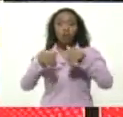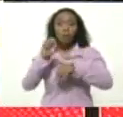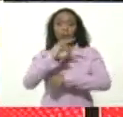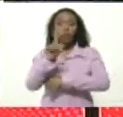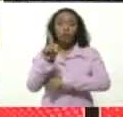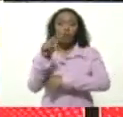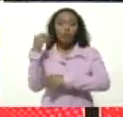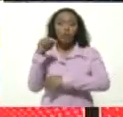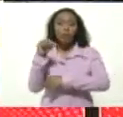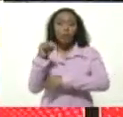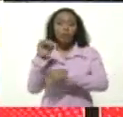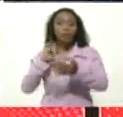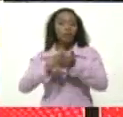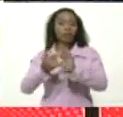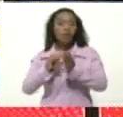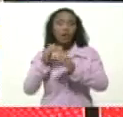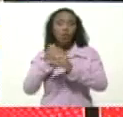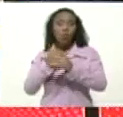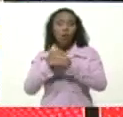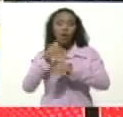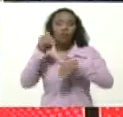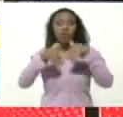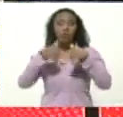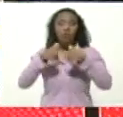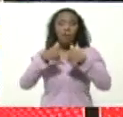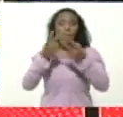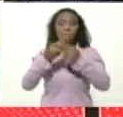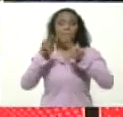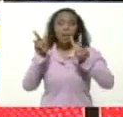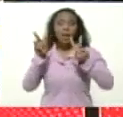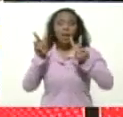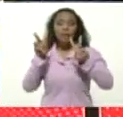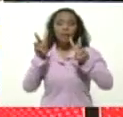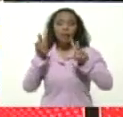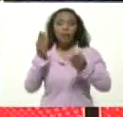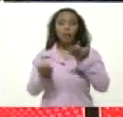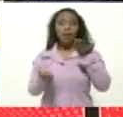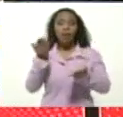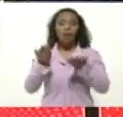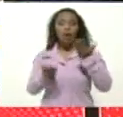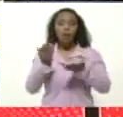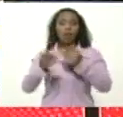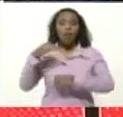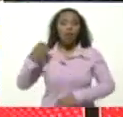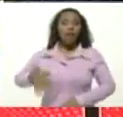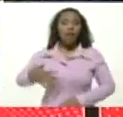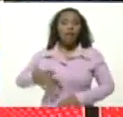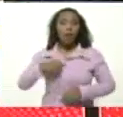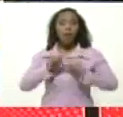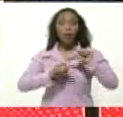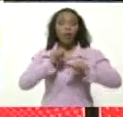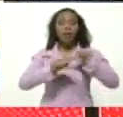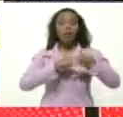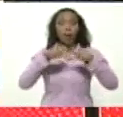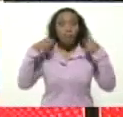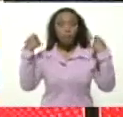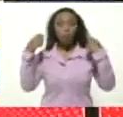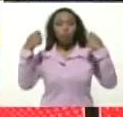de noviembre es votar por la paz, por la estabilidad, por el derecho al progreso, a la